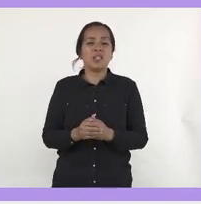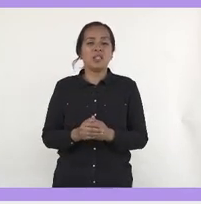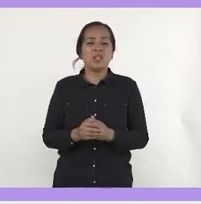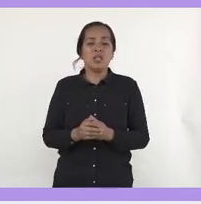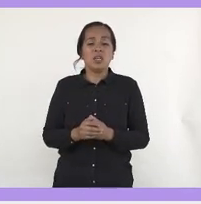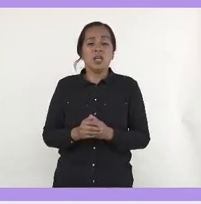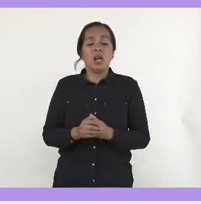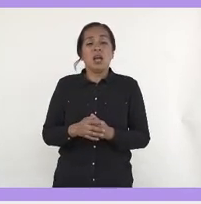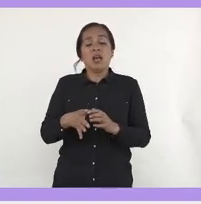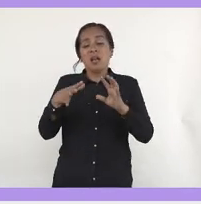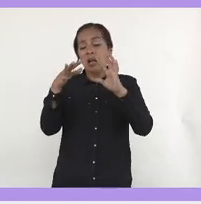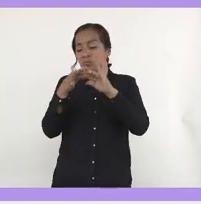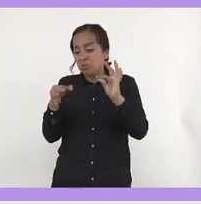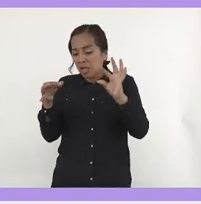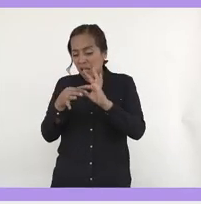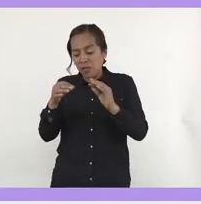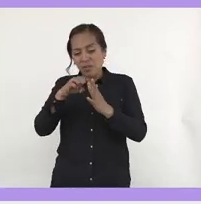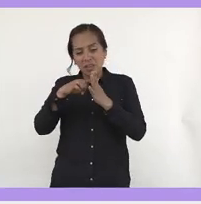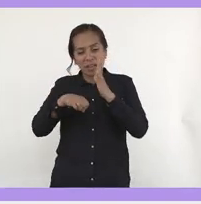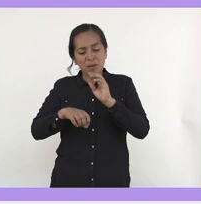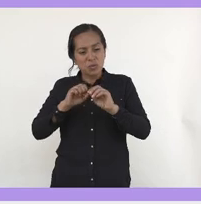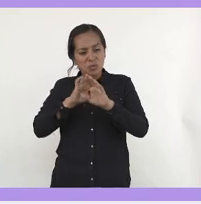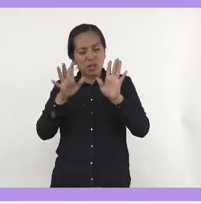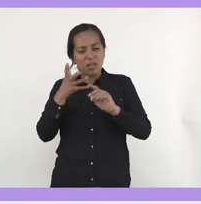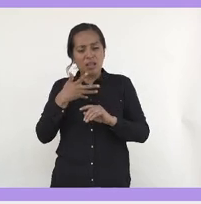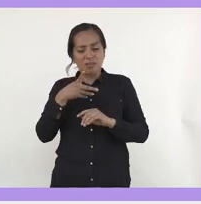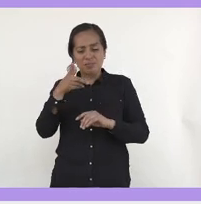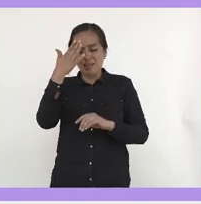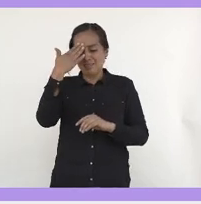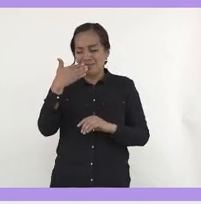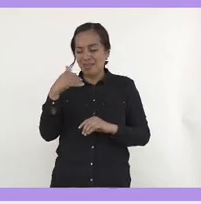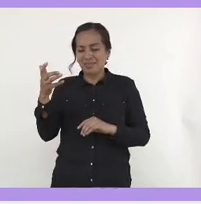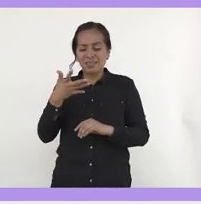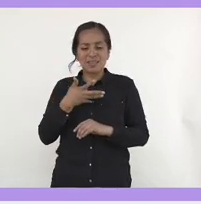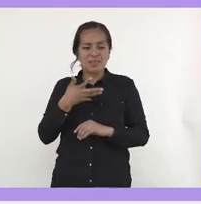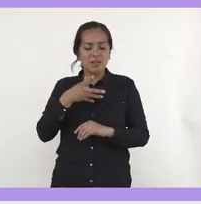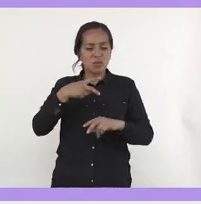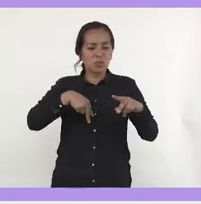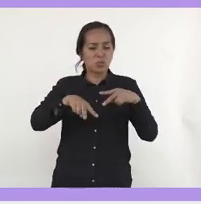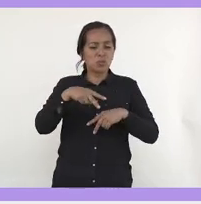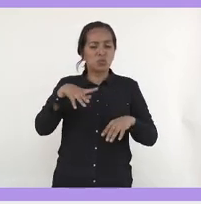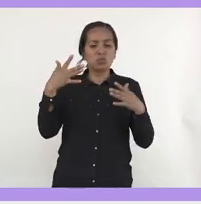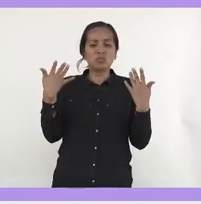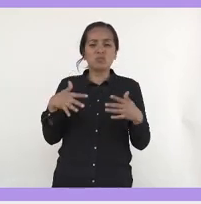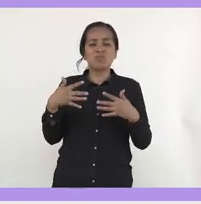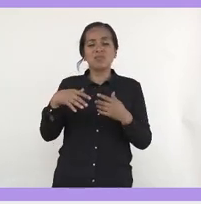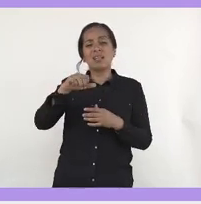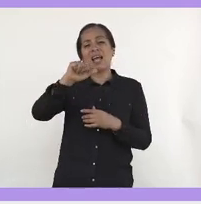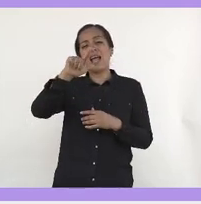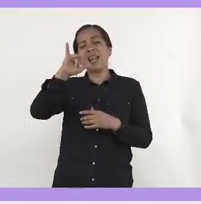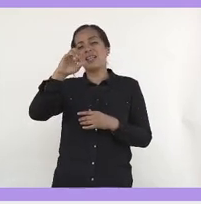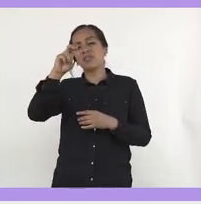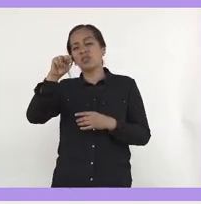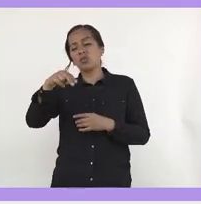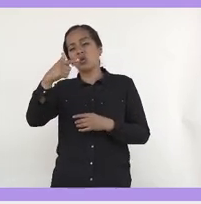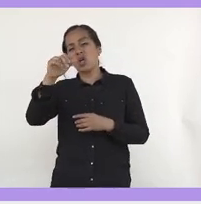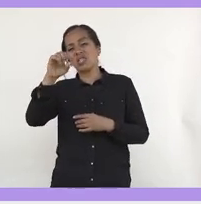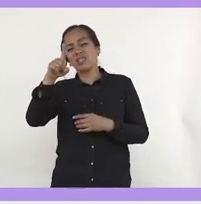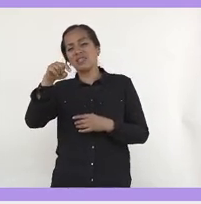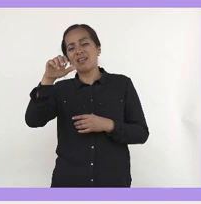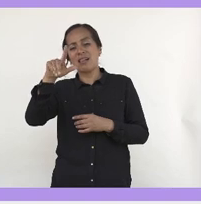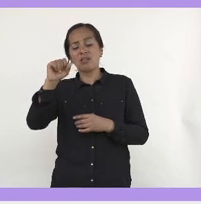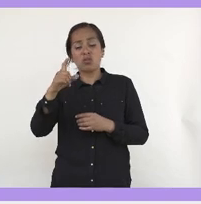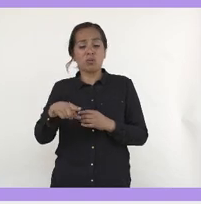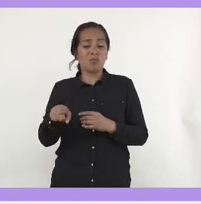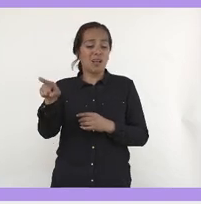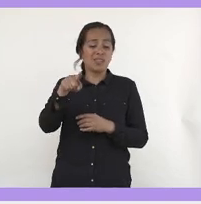hablándote de ejemplos claros de del talento que tenemos pensando desde Allison González que fue la de las